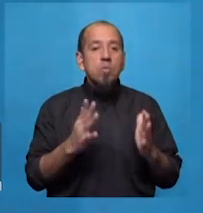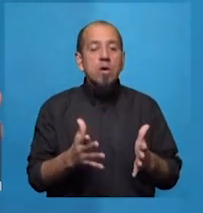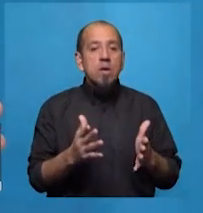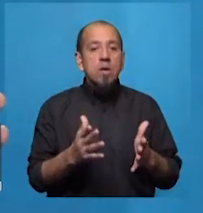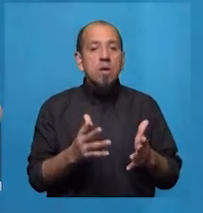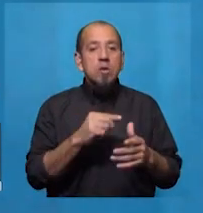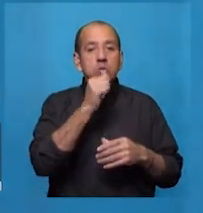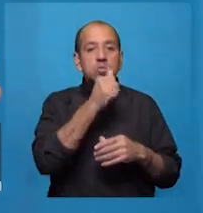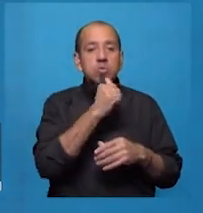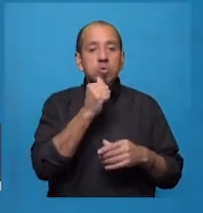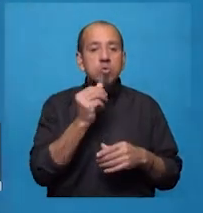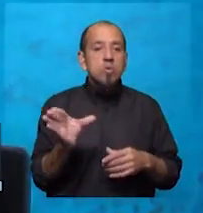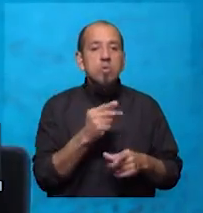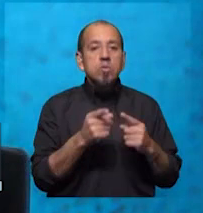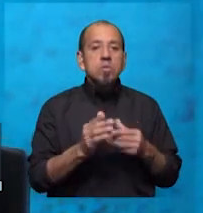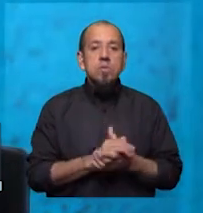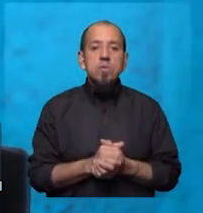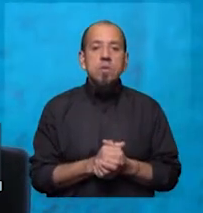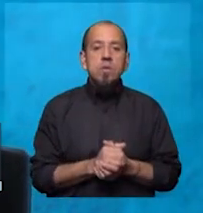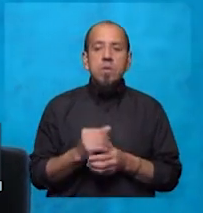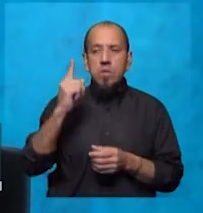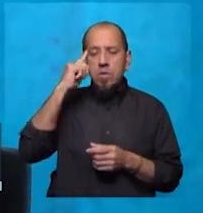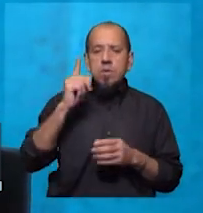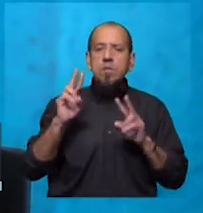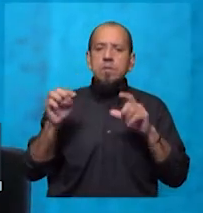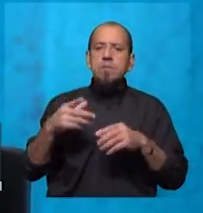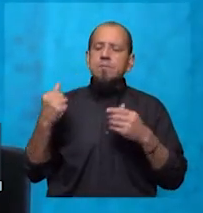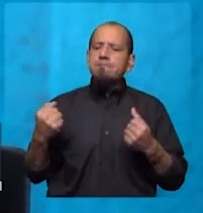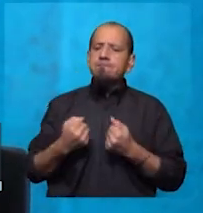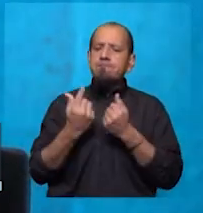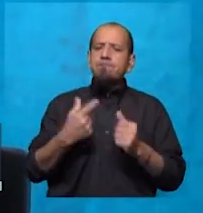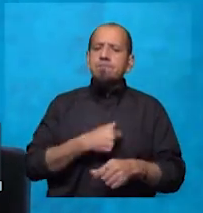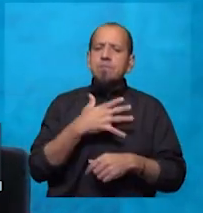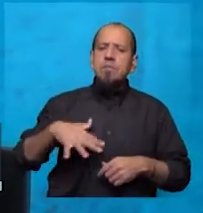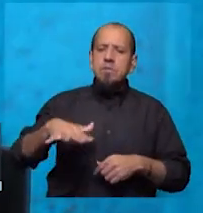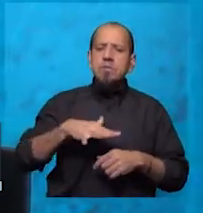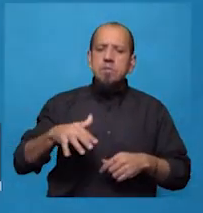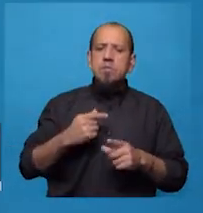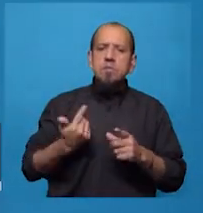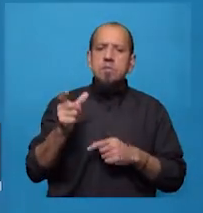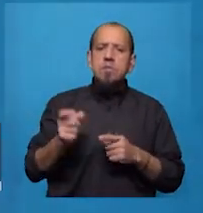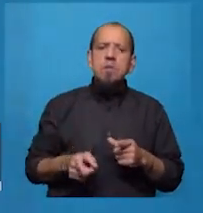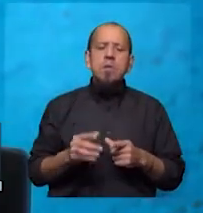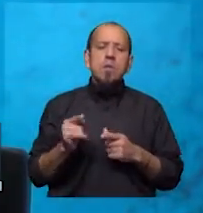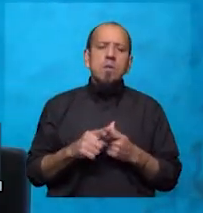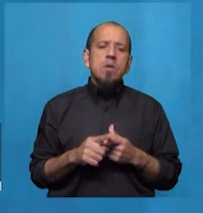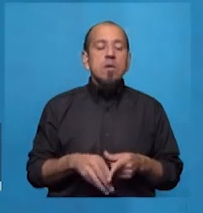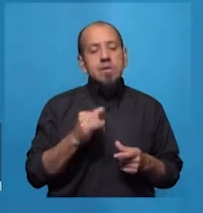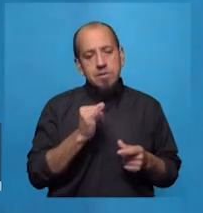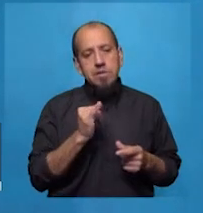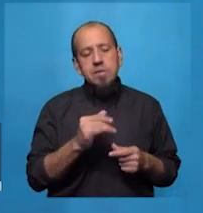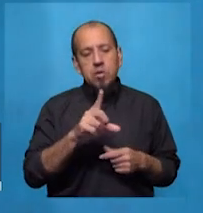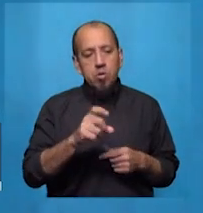resolver todos los homicidios no consideras que tuvo que ver mucho el impacto que generó en las sociedades ese ese homicidio claramente claramente